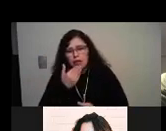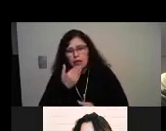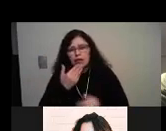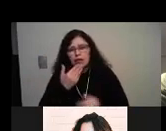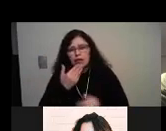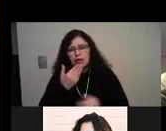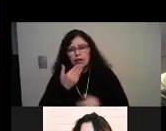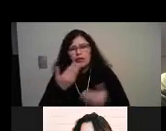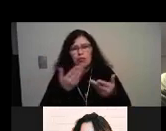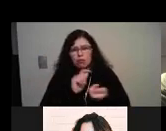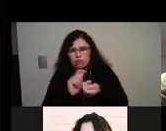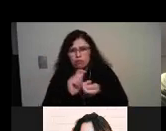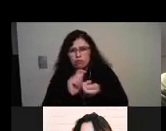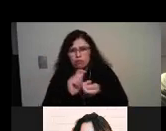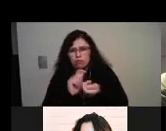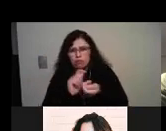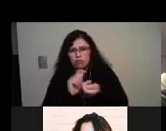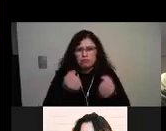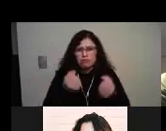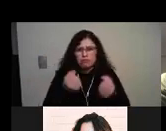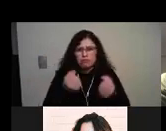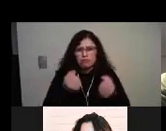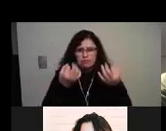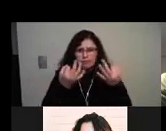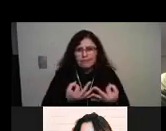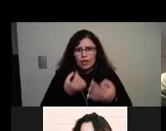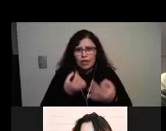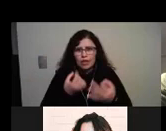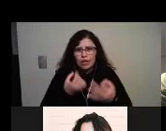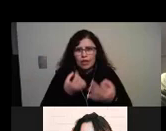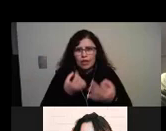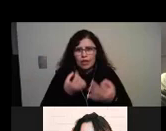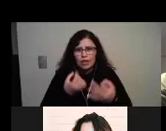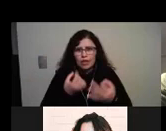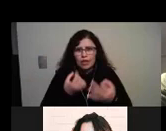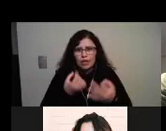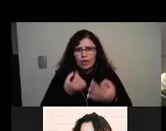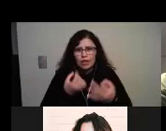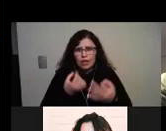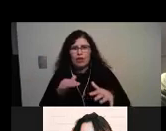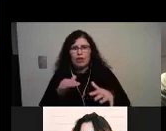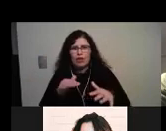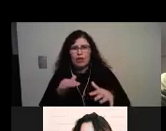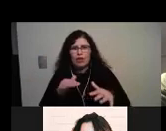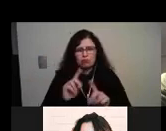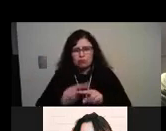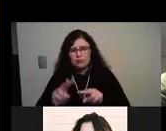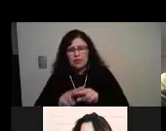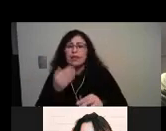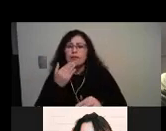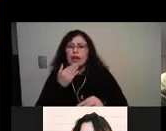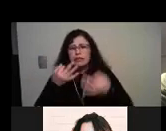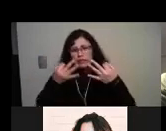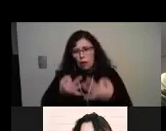modo adecuado, evite movimientos bruscos, procure darle seguridad a la persona, ya,